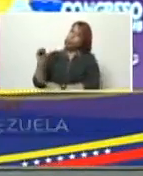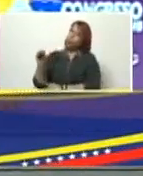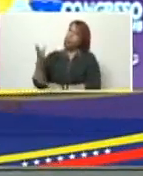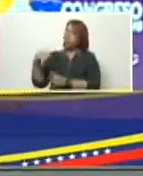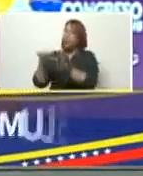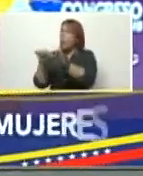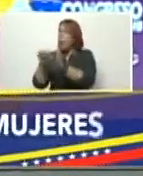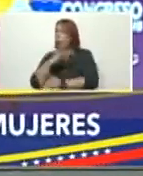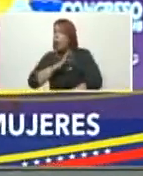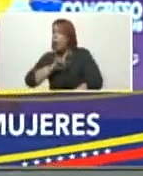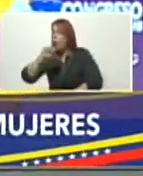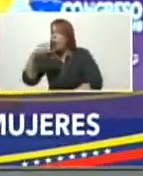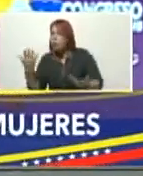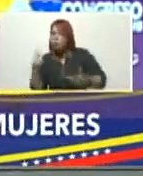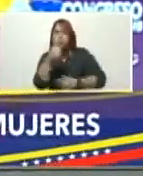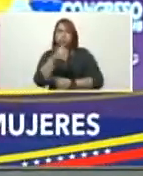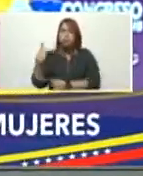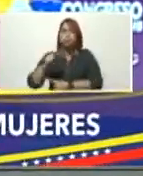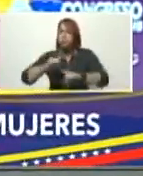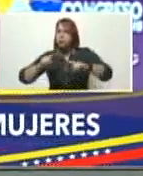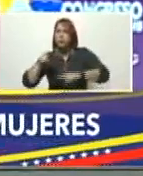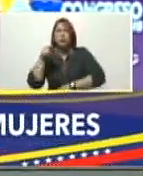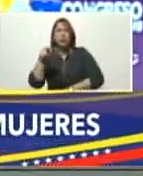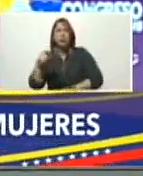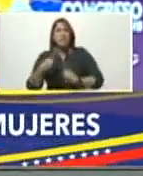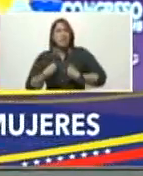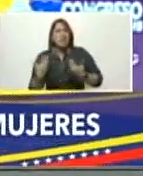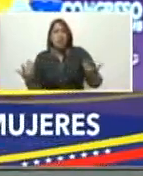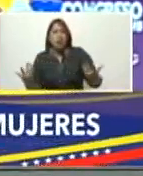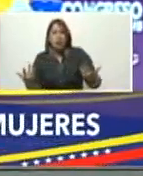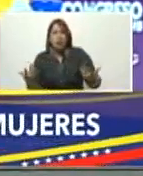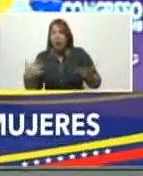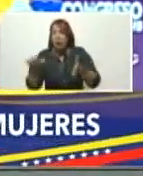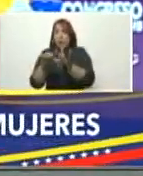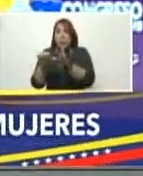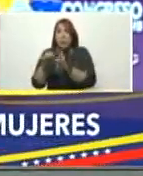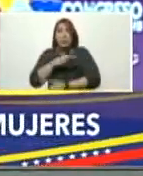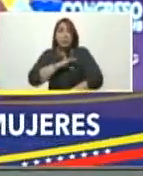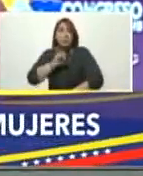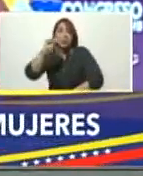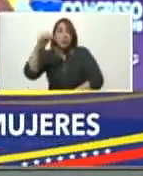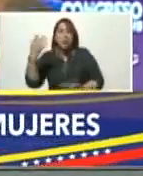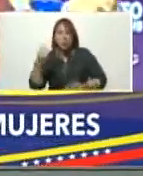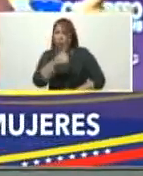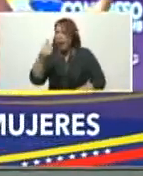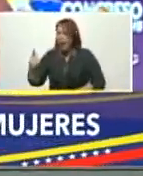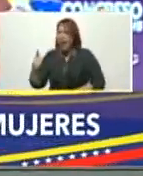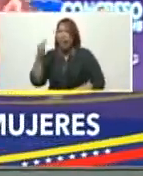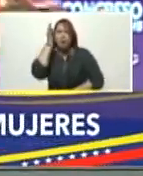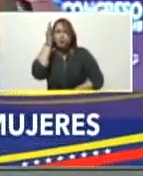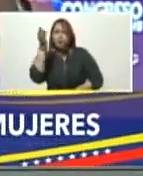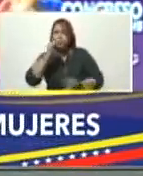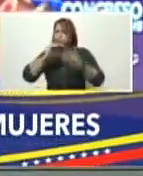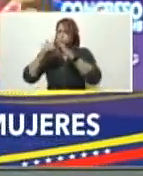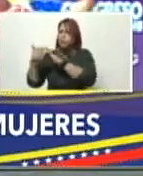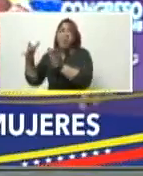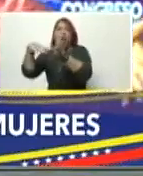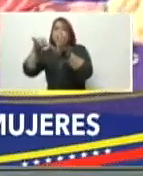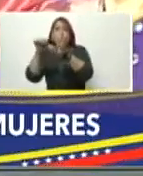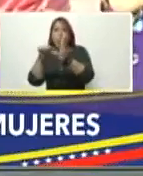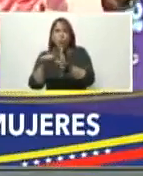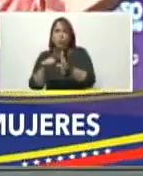el socialismo en cada acción tuya de la vida? ¿Dónde está el socialismo en cada consejo comunal? ¿Dónde está